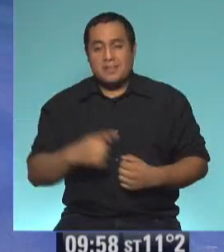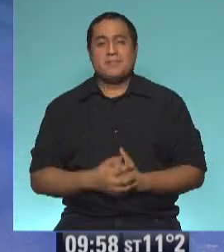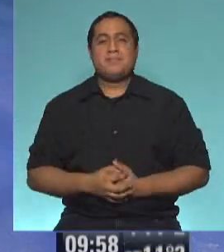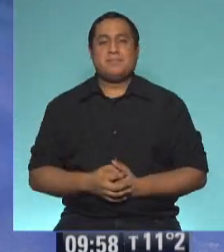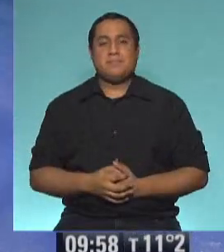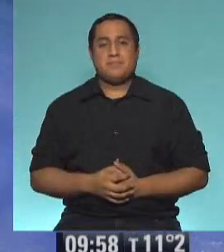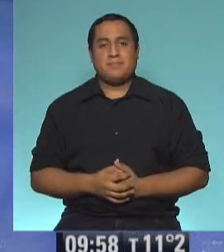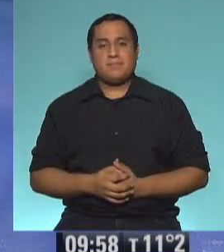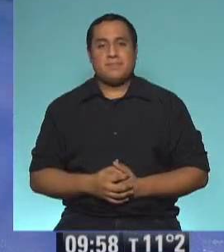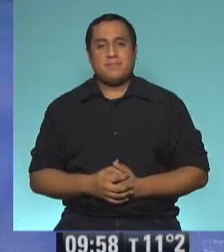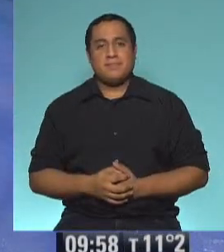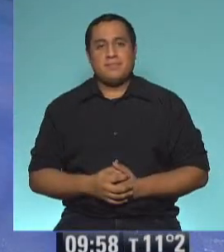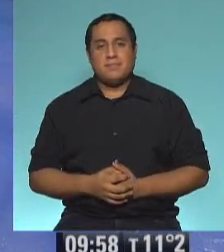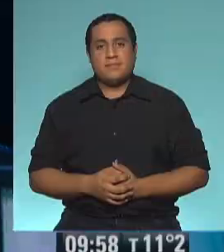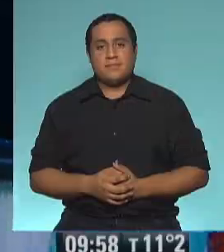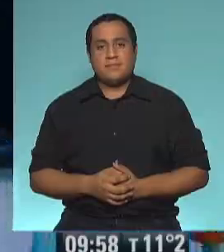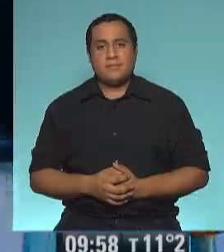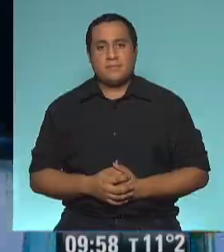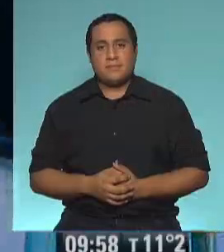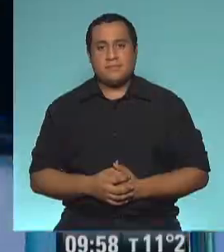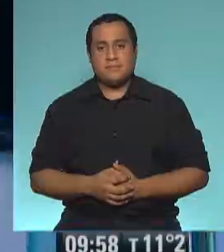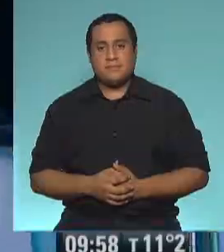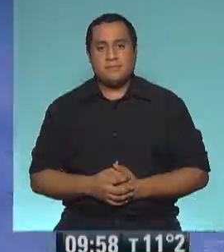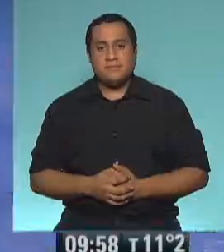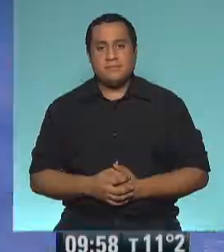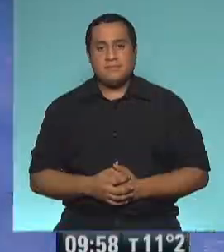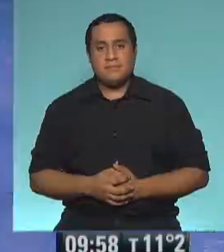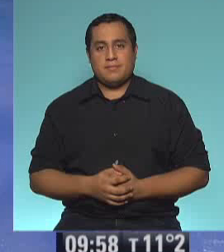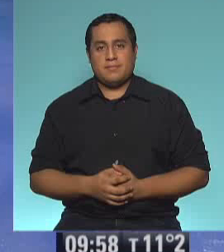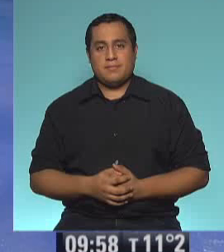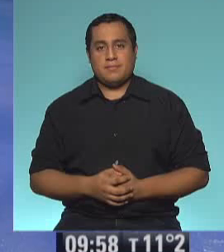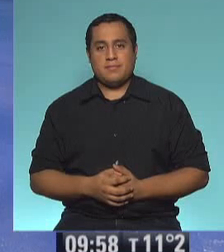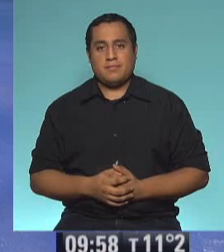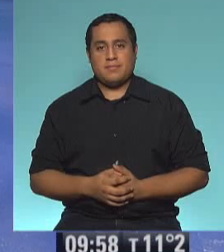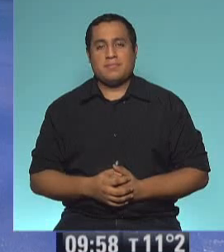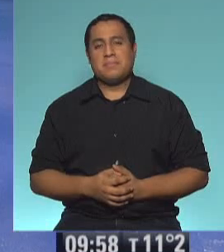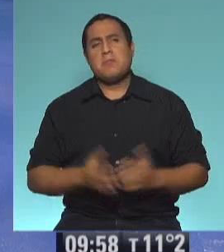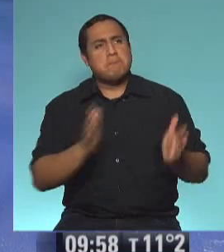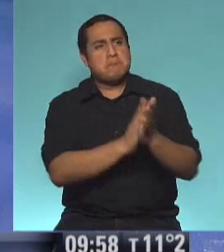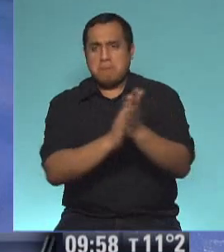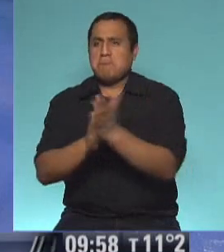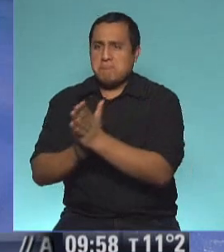mira. No paro. Ahí estoy. Excelente.